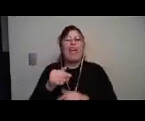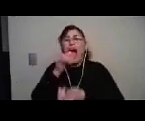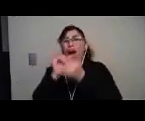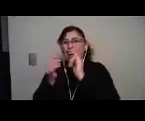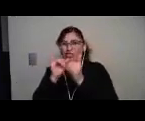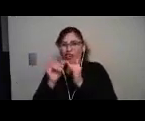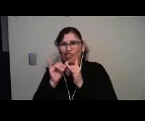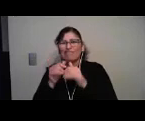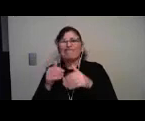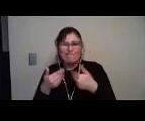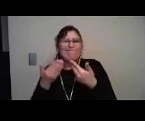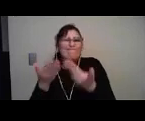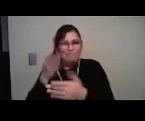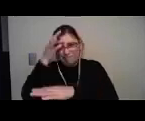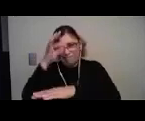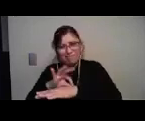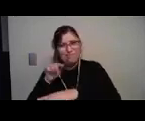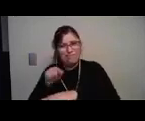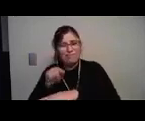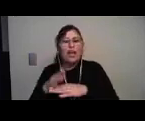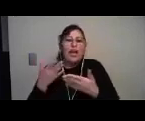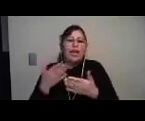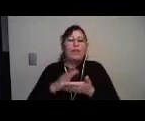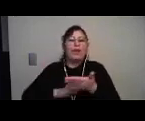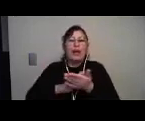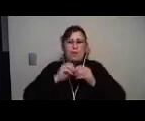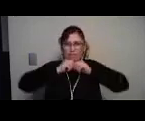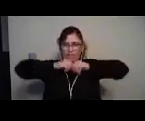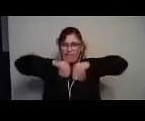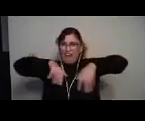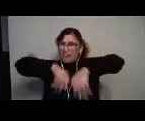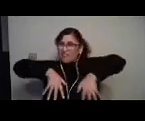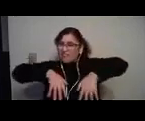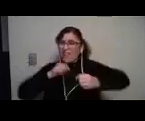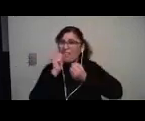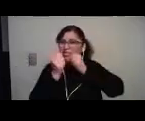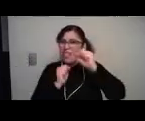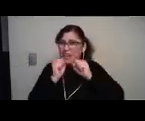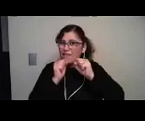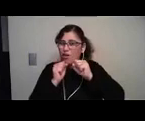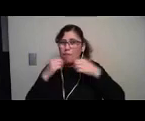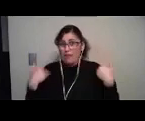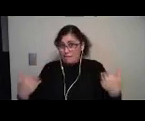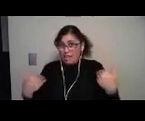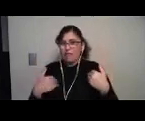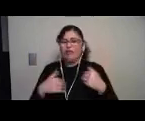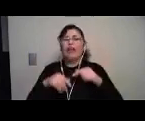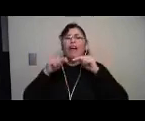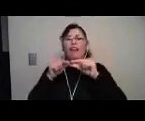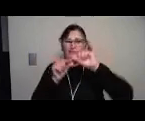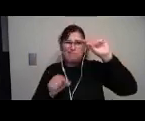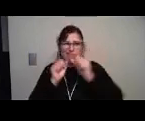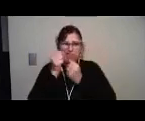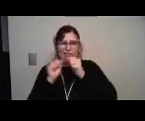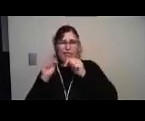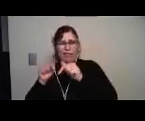neuropatía periférica importante, ¿cierto? Que se afectan las raíces, los nervios periféricos, producto de que el alcohol entre en